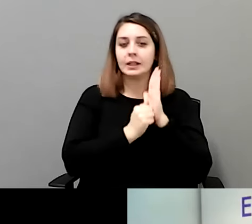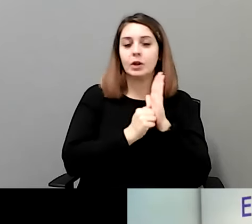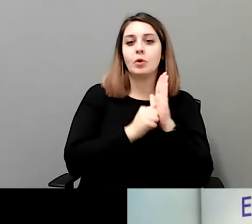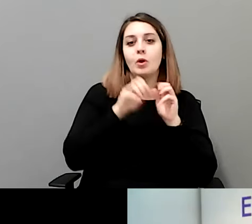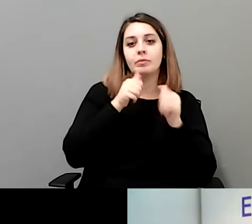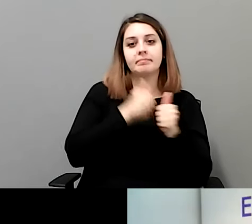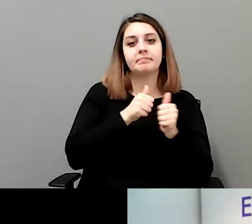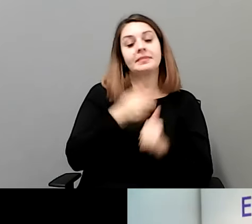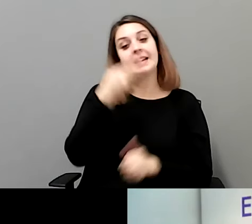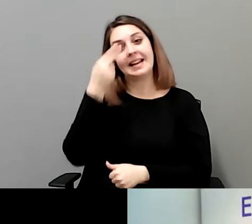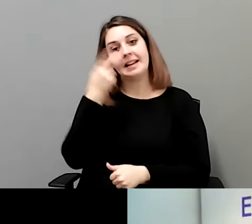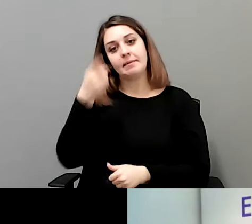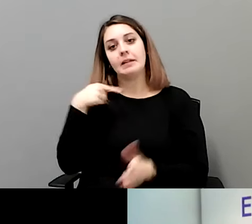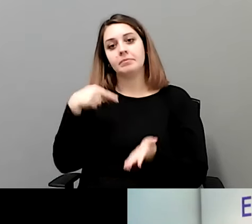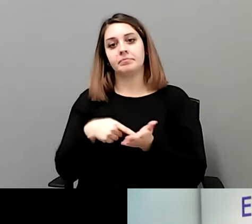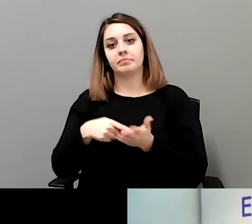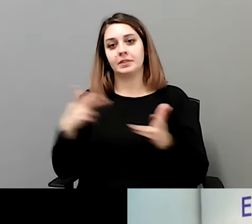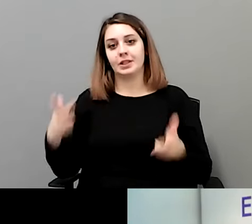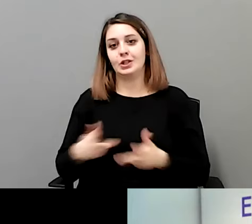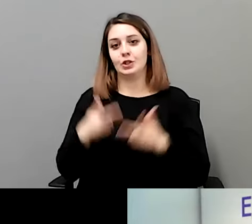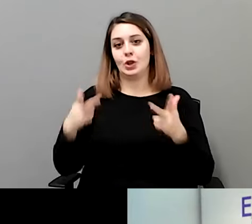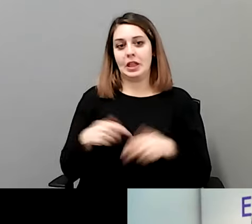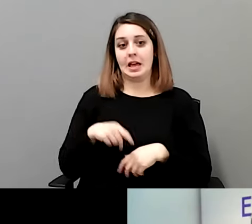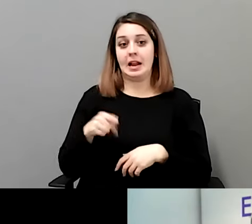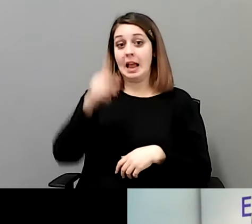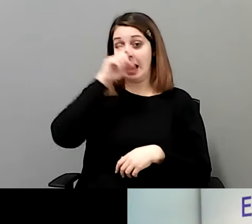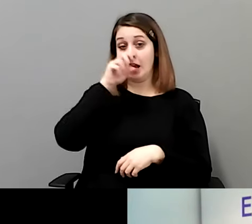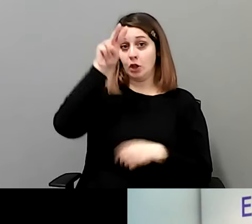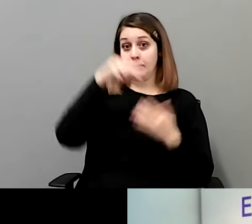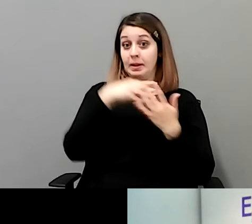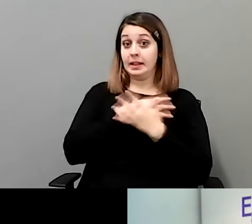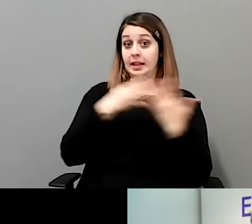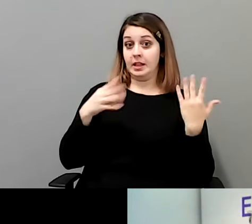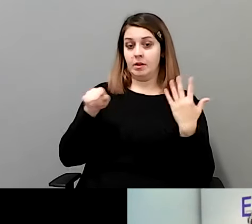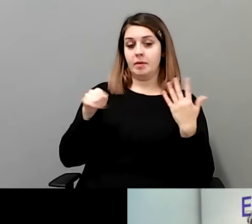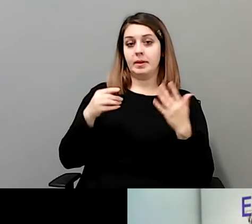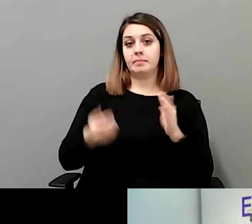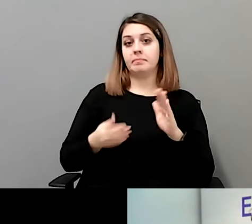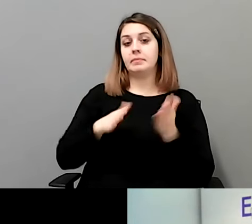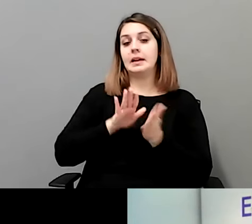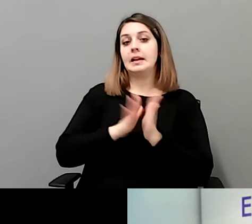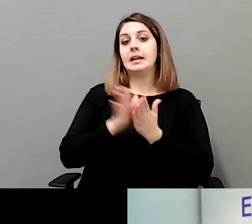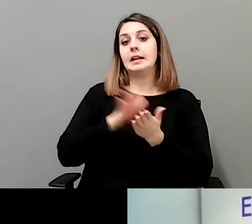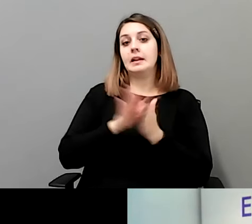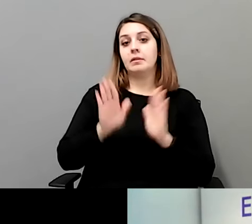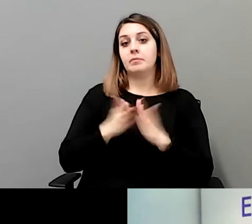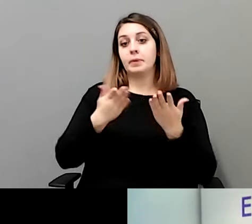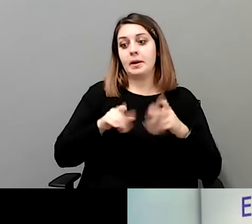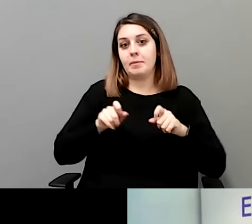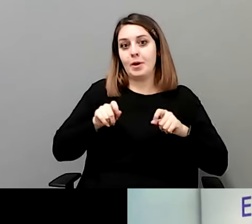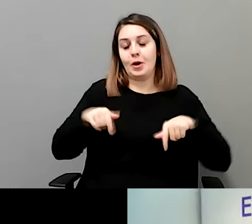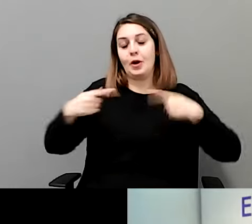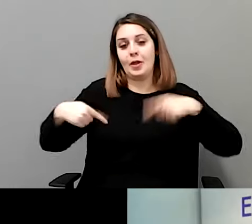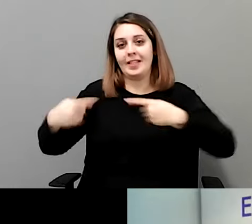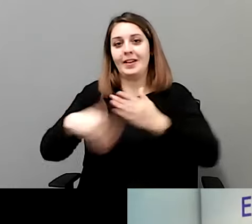de interés y reivindicación social. En el año 2019 publicó su primer libro, Rodando hacia la Inclusión, y